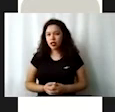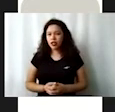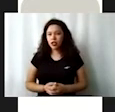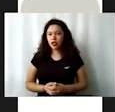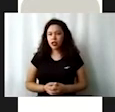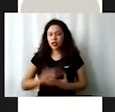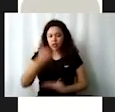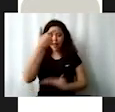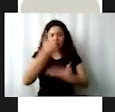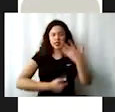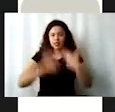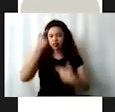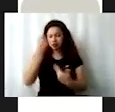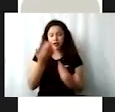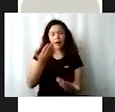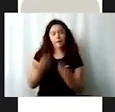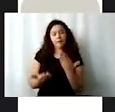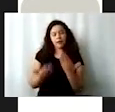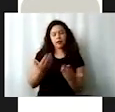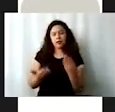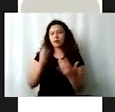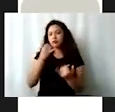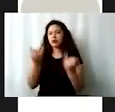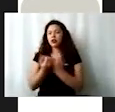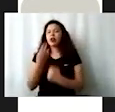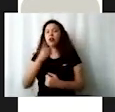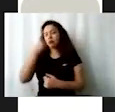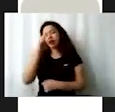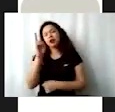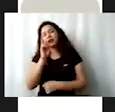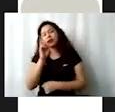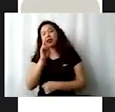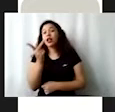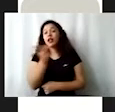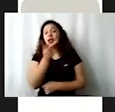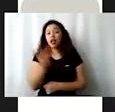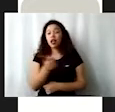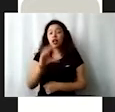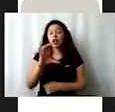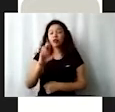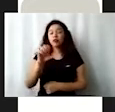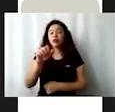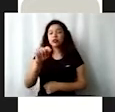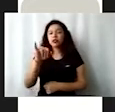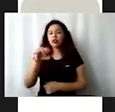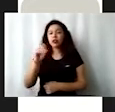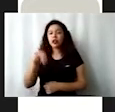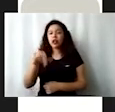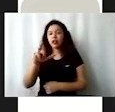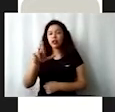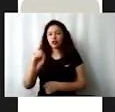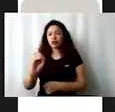de cotejo, que estas también son utilizadas en la observación, pero el cuestionario prácticamente son preguntas en donde te tienen que